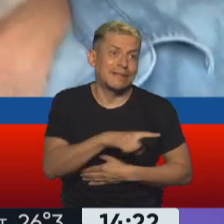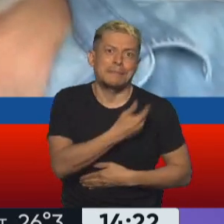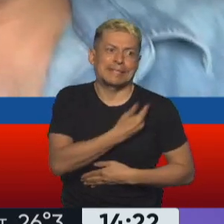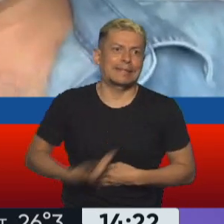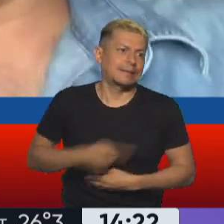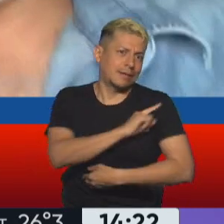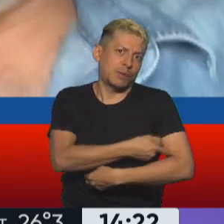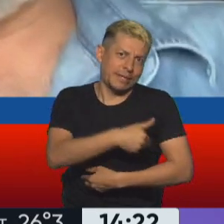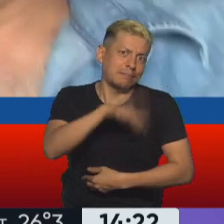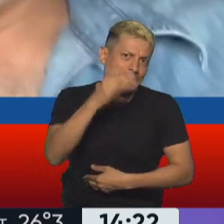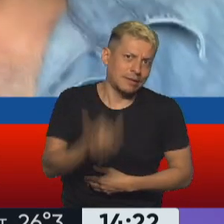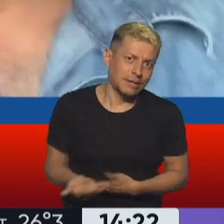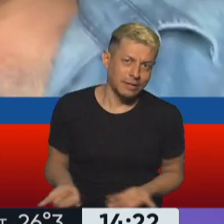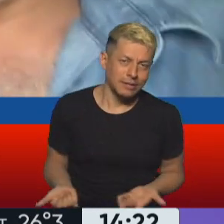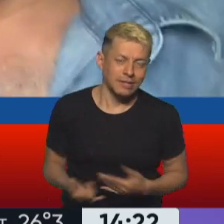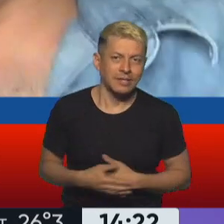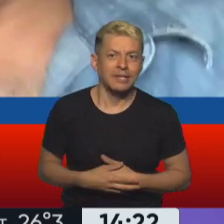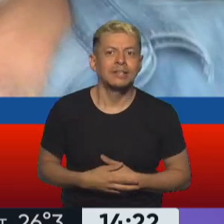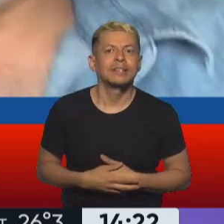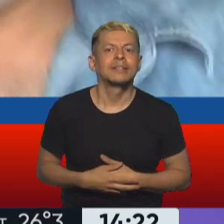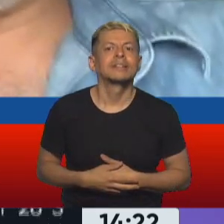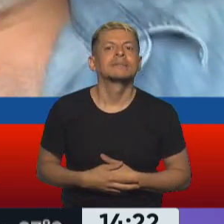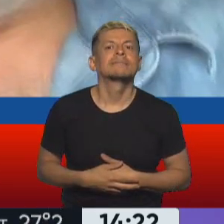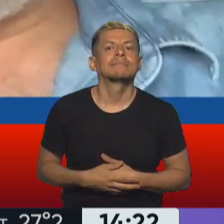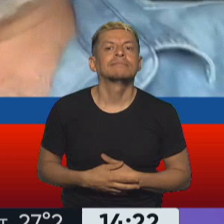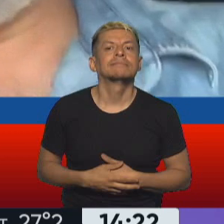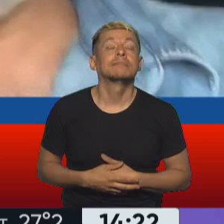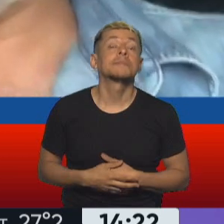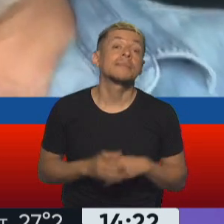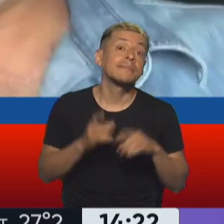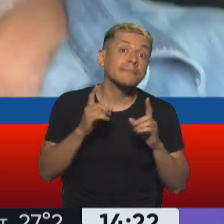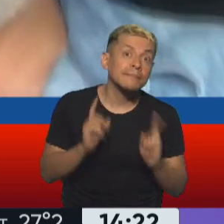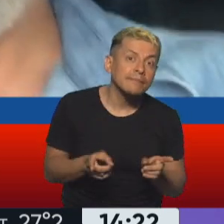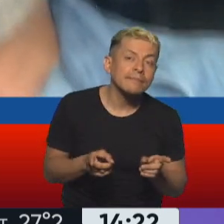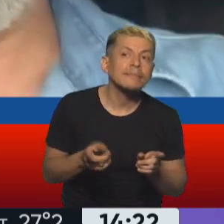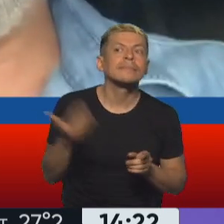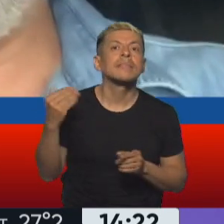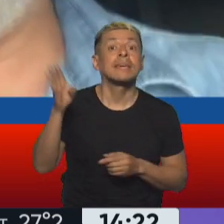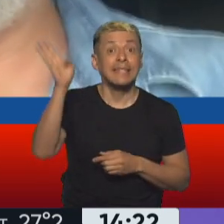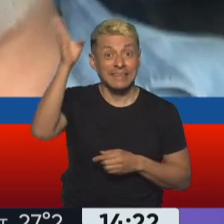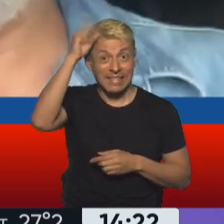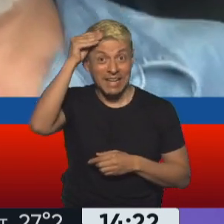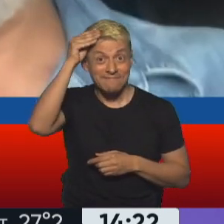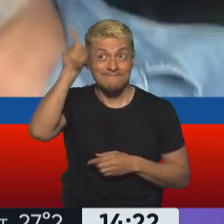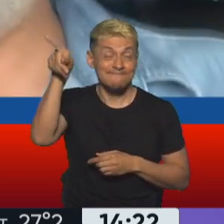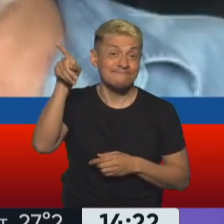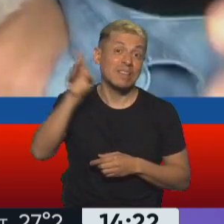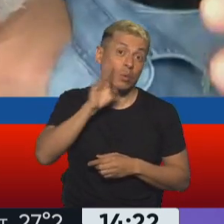Entonces, tiene una situación ahora de mayor aislamiento internacional, por ejemplo, con la derrota de Trump en Estados Unidos.